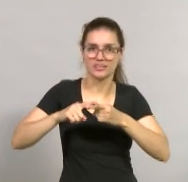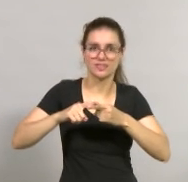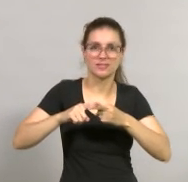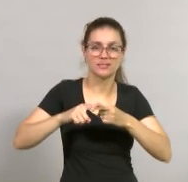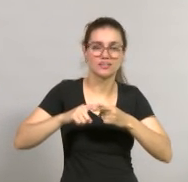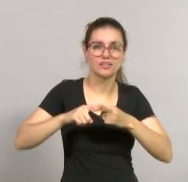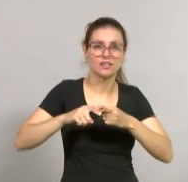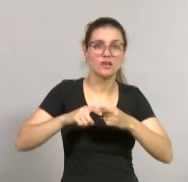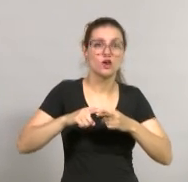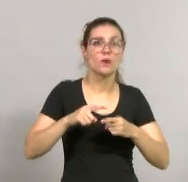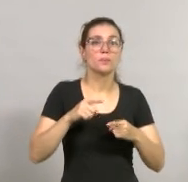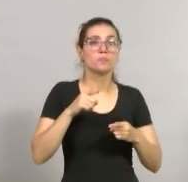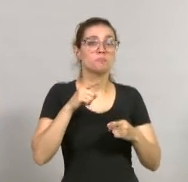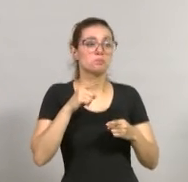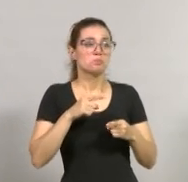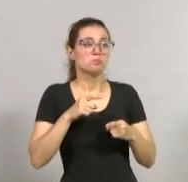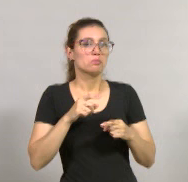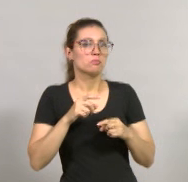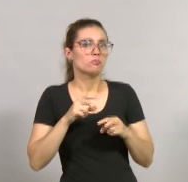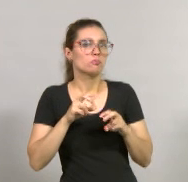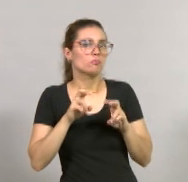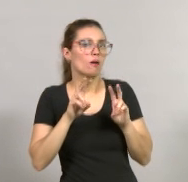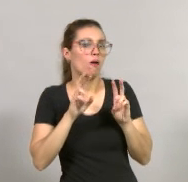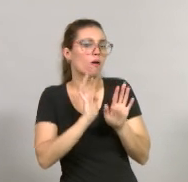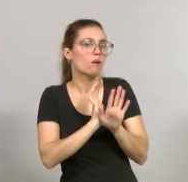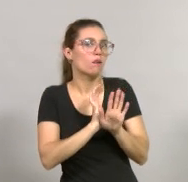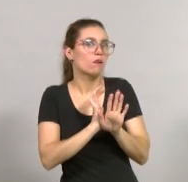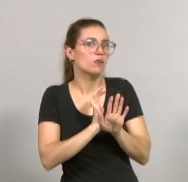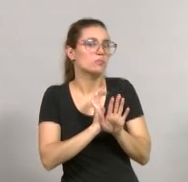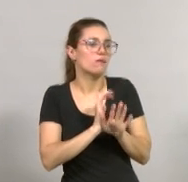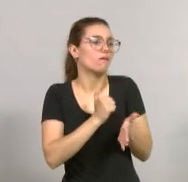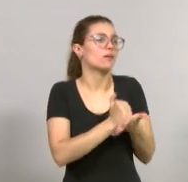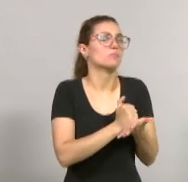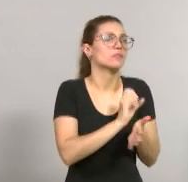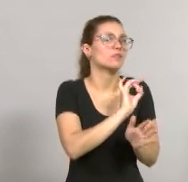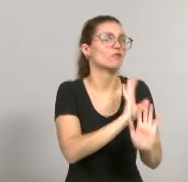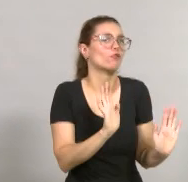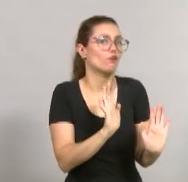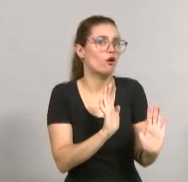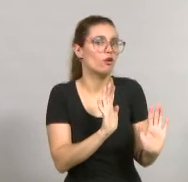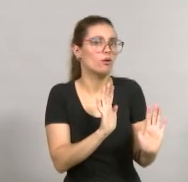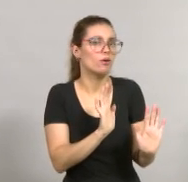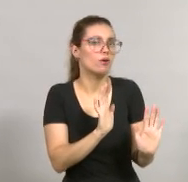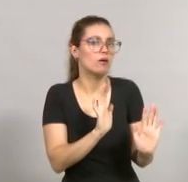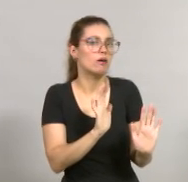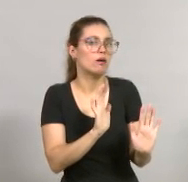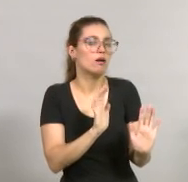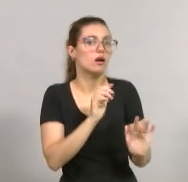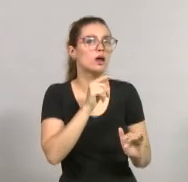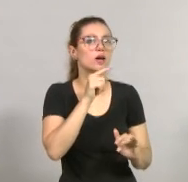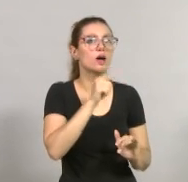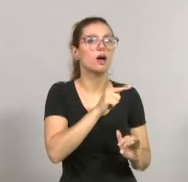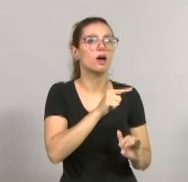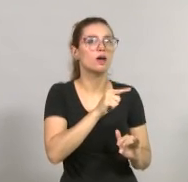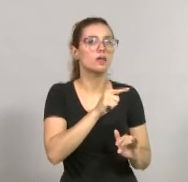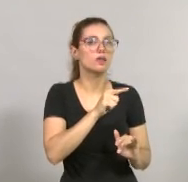vamos a implementarlo en términos simplemente representacionalistas, es decir, que vamos a tratar de